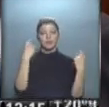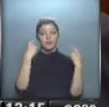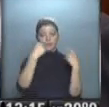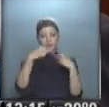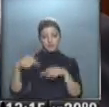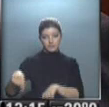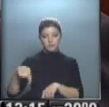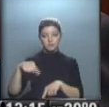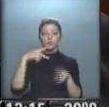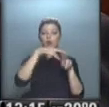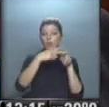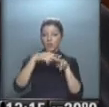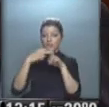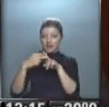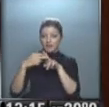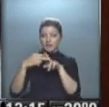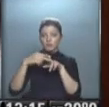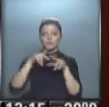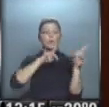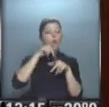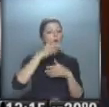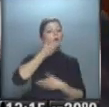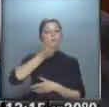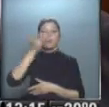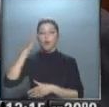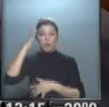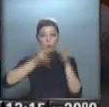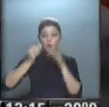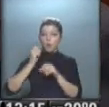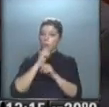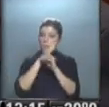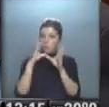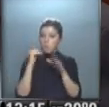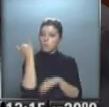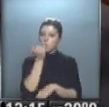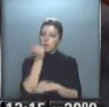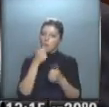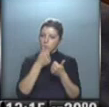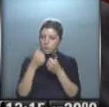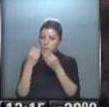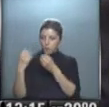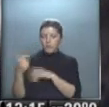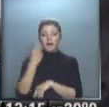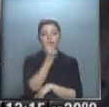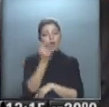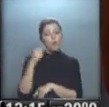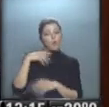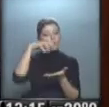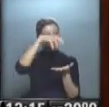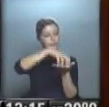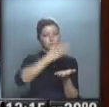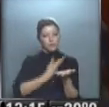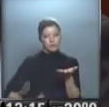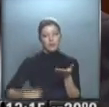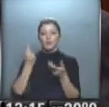distintos técnicos y expositores jurídicos han explicado absolutamente bien la posición del Estado Nacional, así que